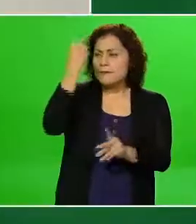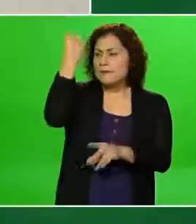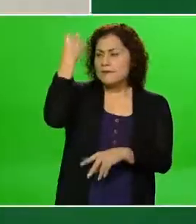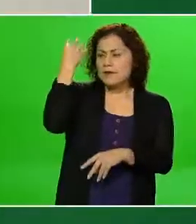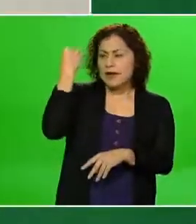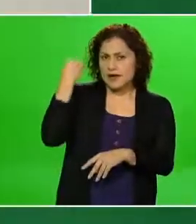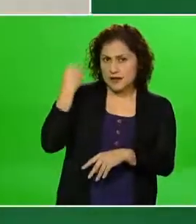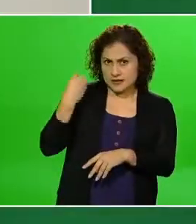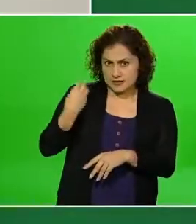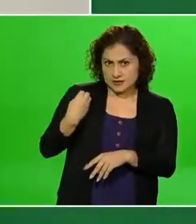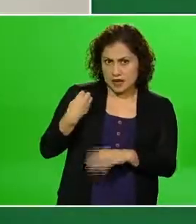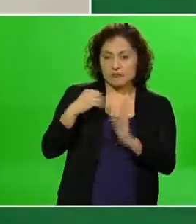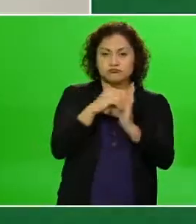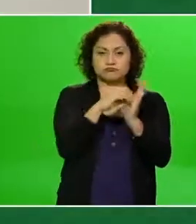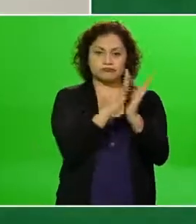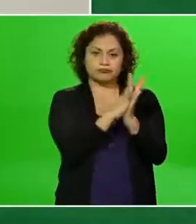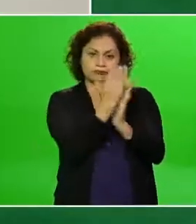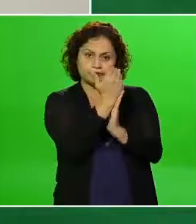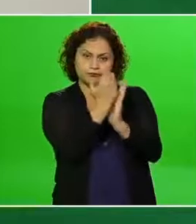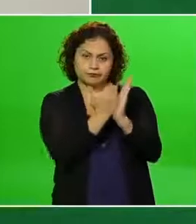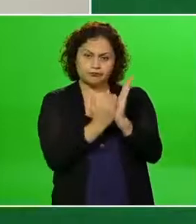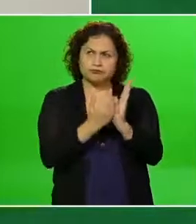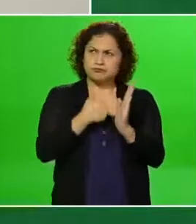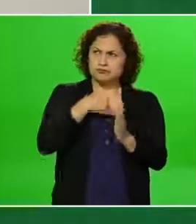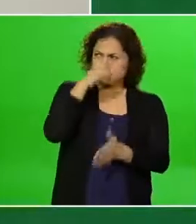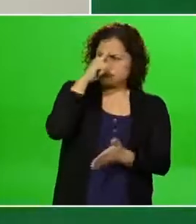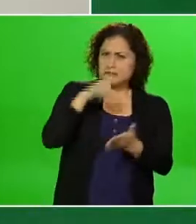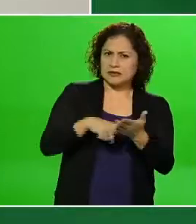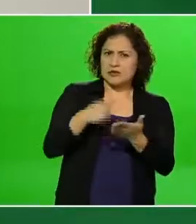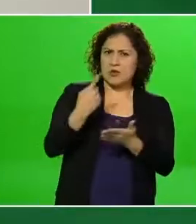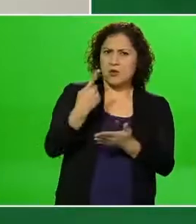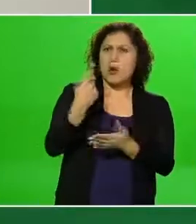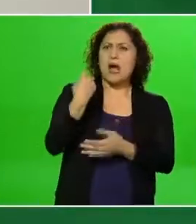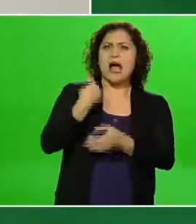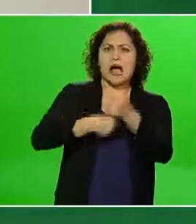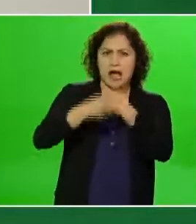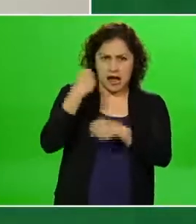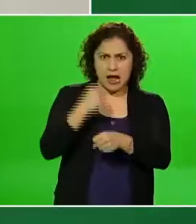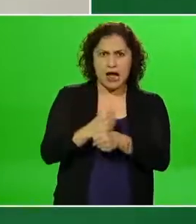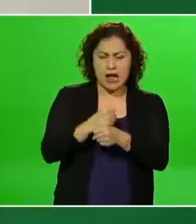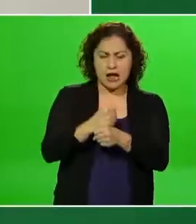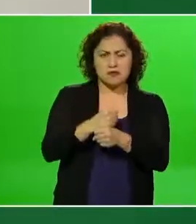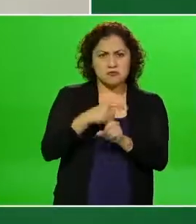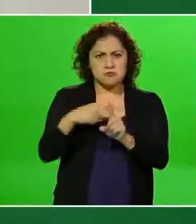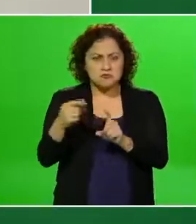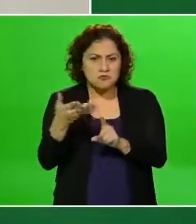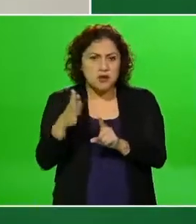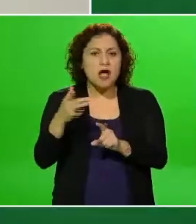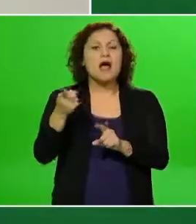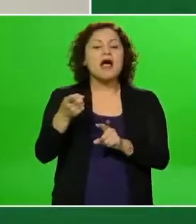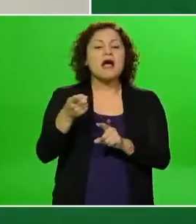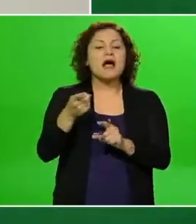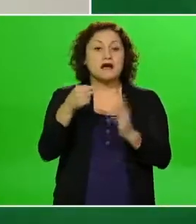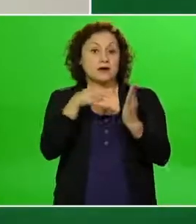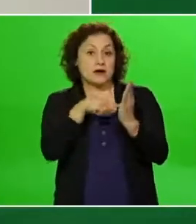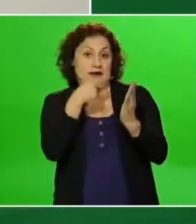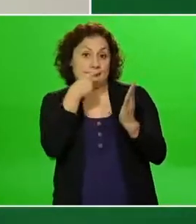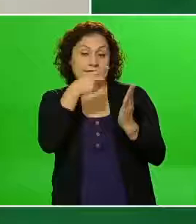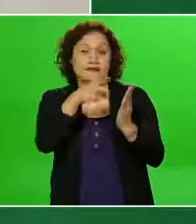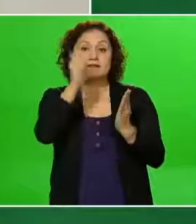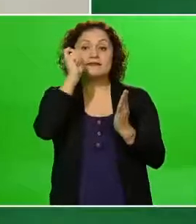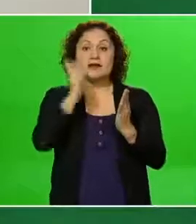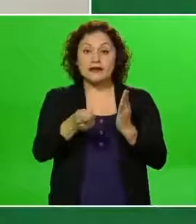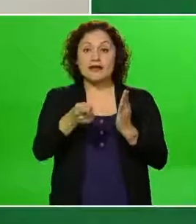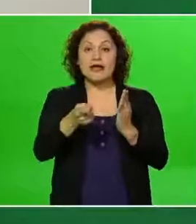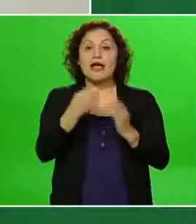de riesgo epidemiológico antes de mediados del año pasado, encontraremos que precisamente el regreso a clases